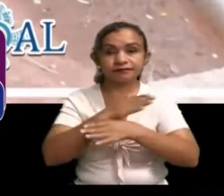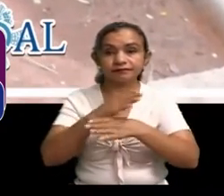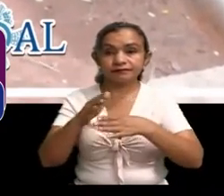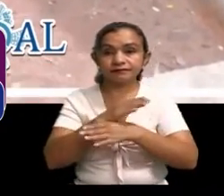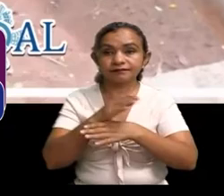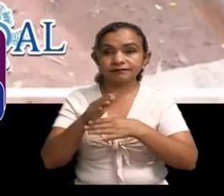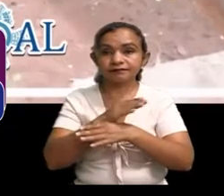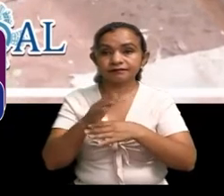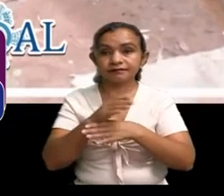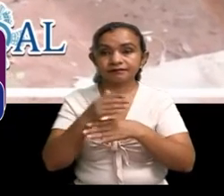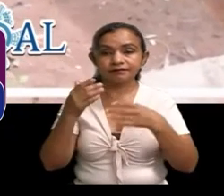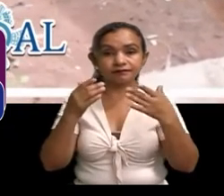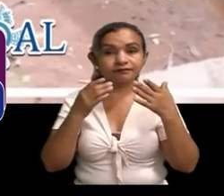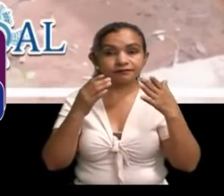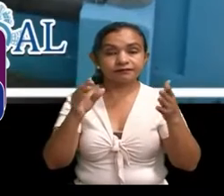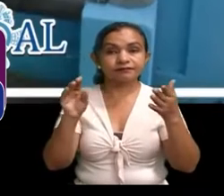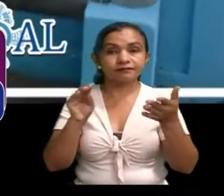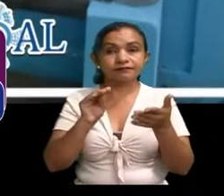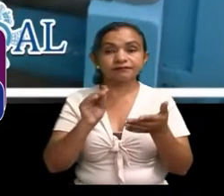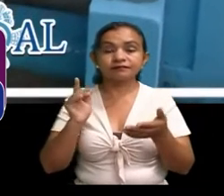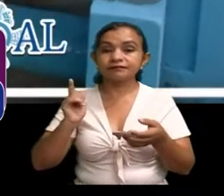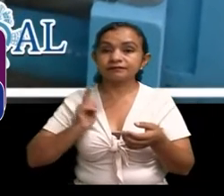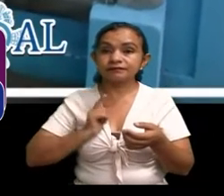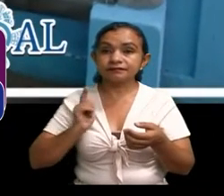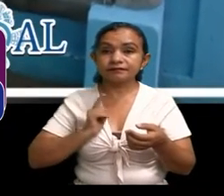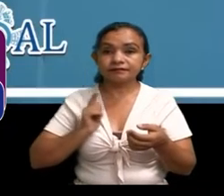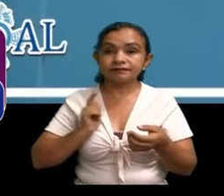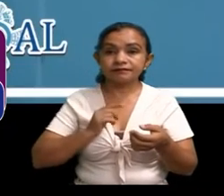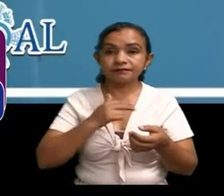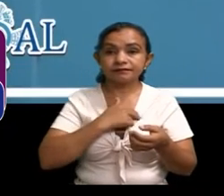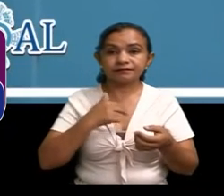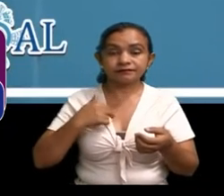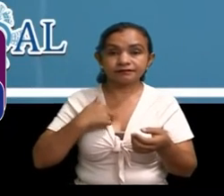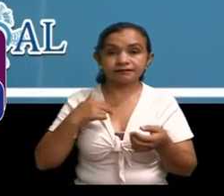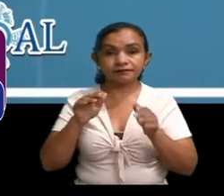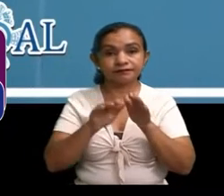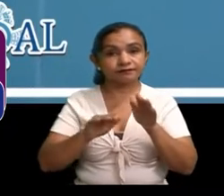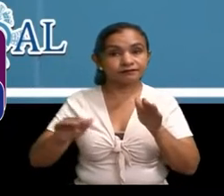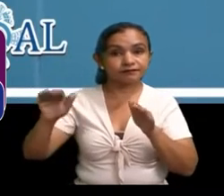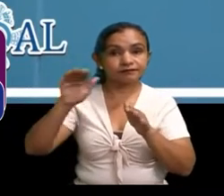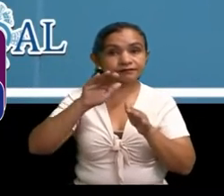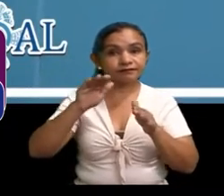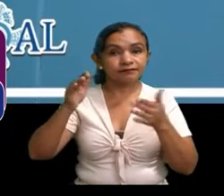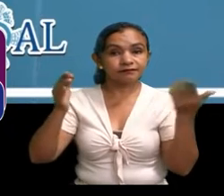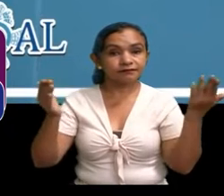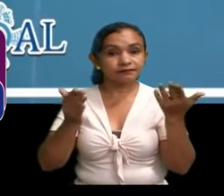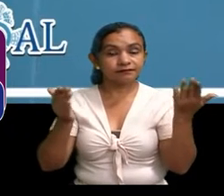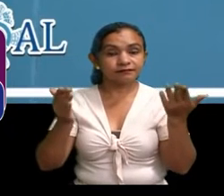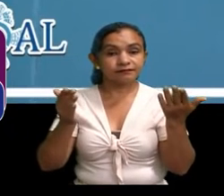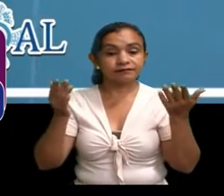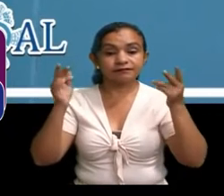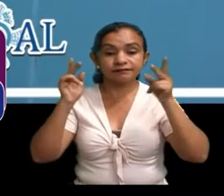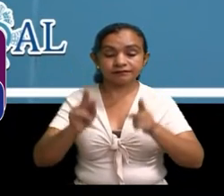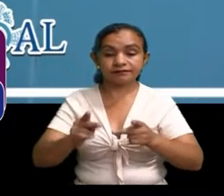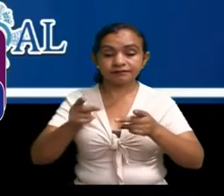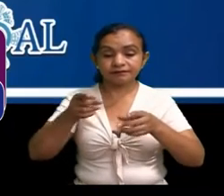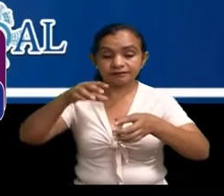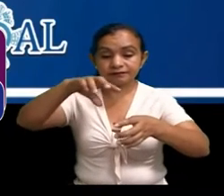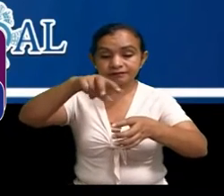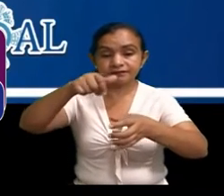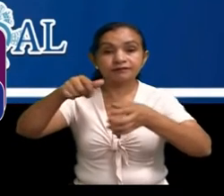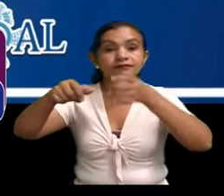otros elementos tiene que pasar por encima del consumo humano. Es decir, no puede